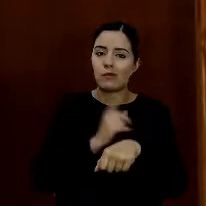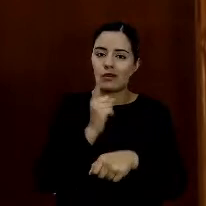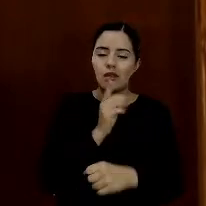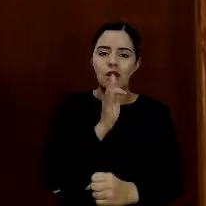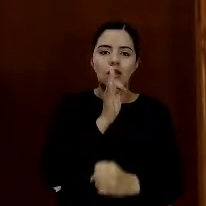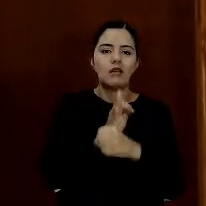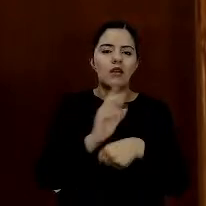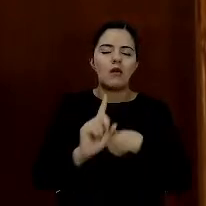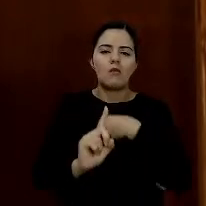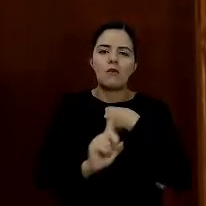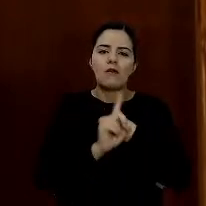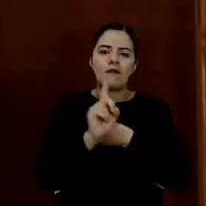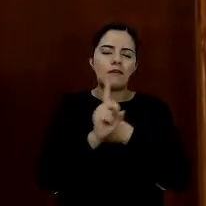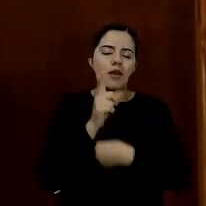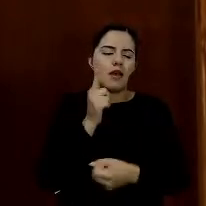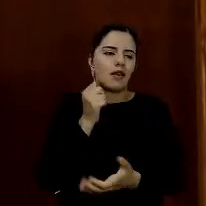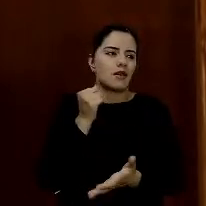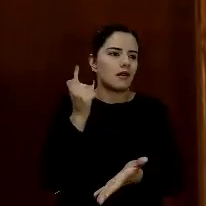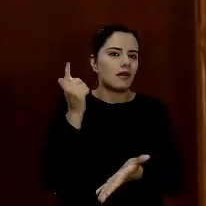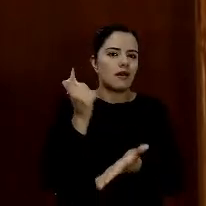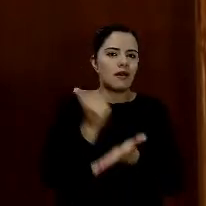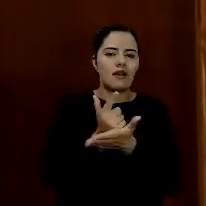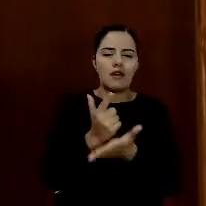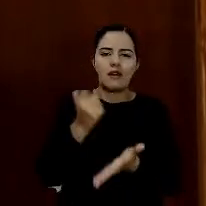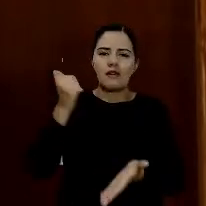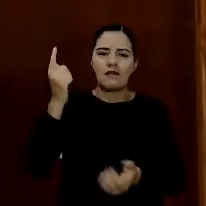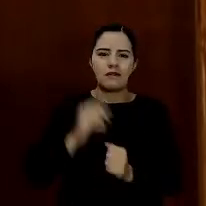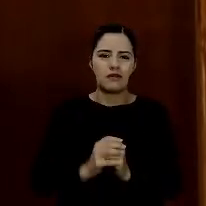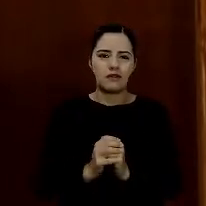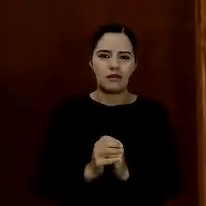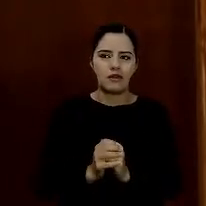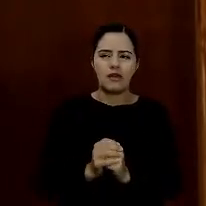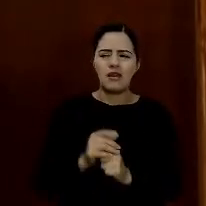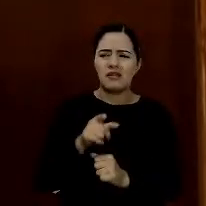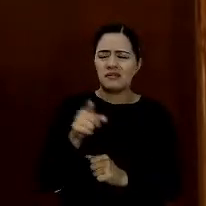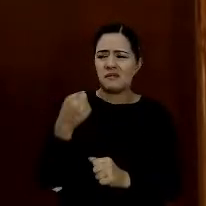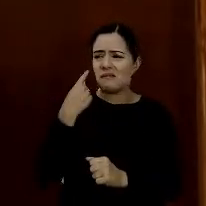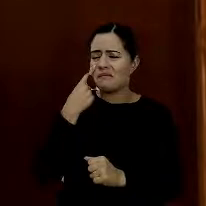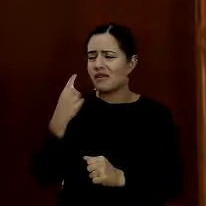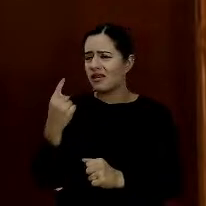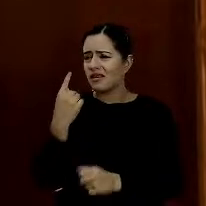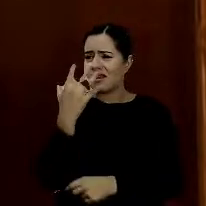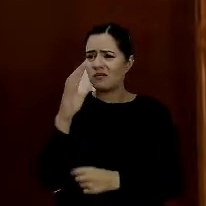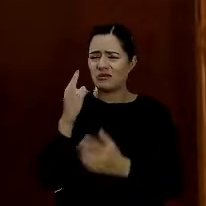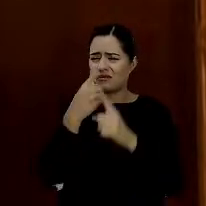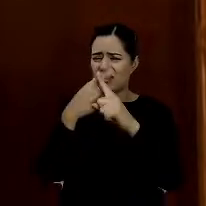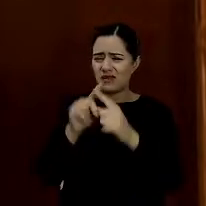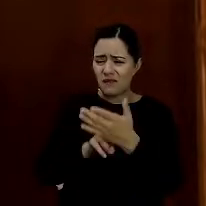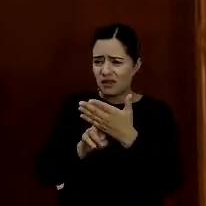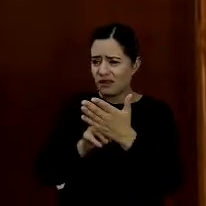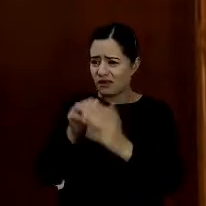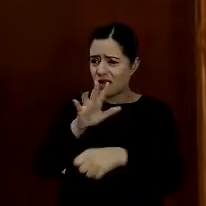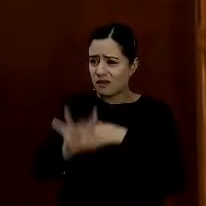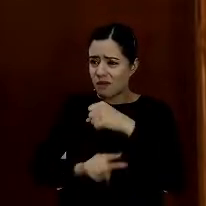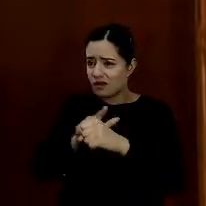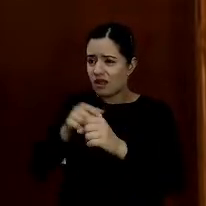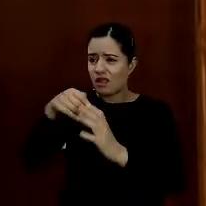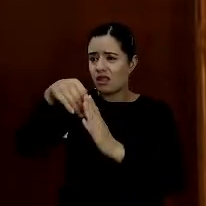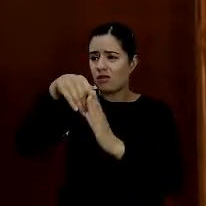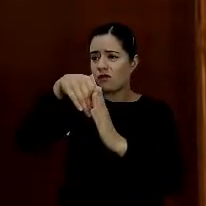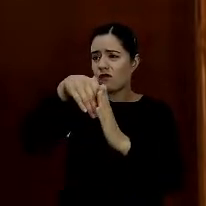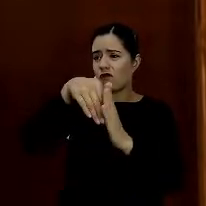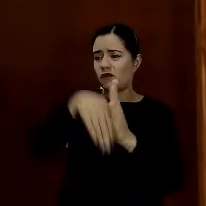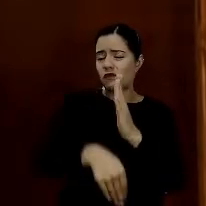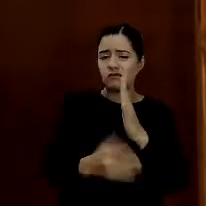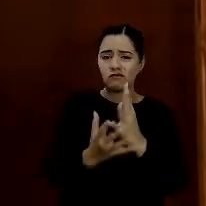y crisis socioambiental de devastación de la naturaleza, contribuyendo a